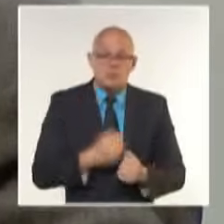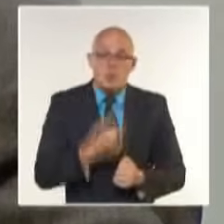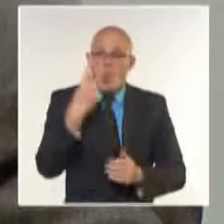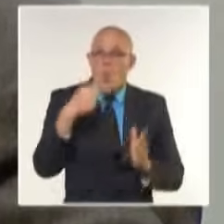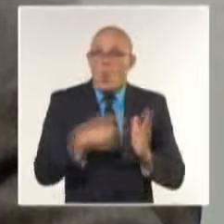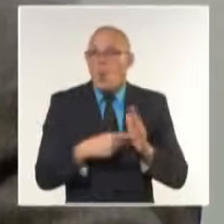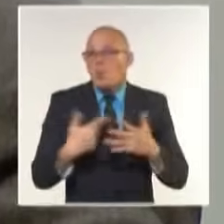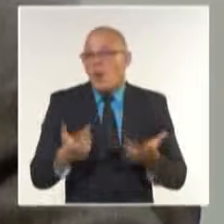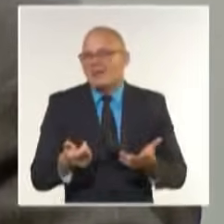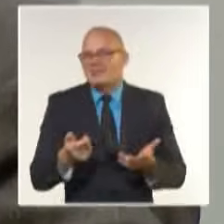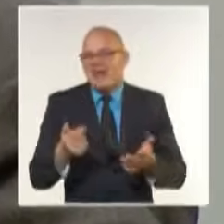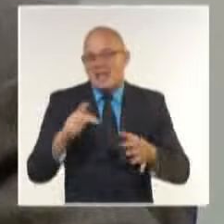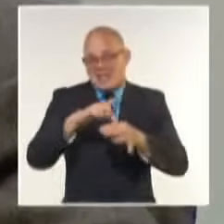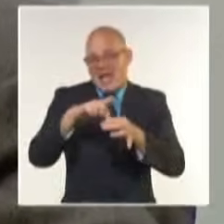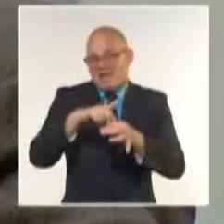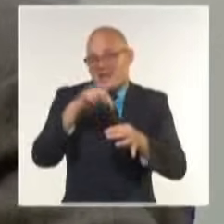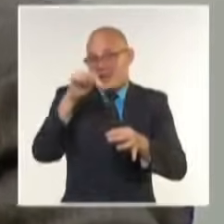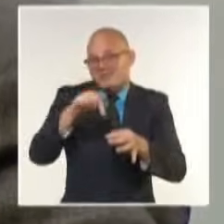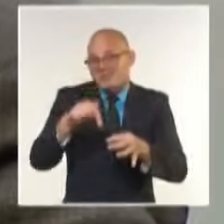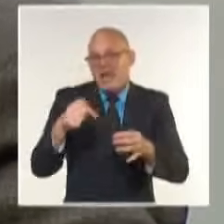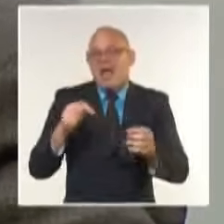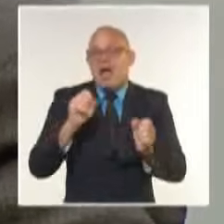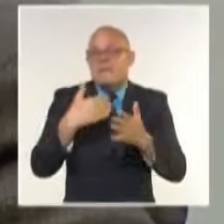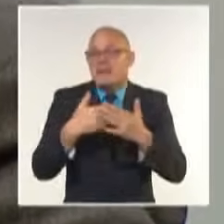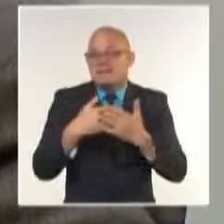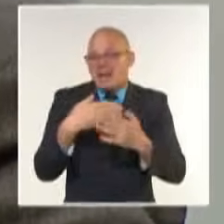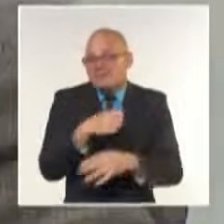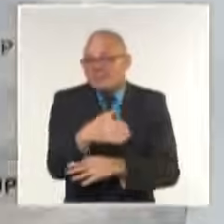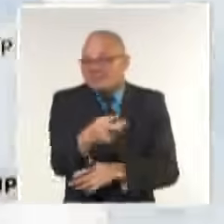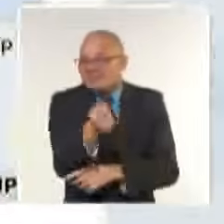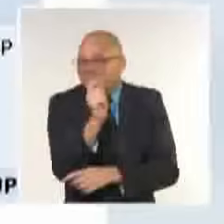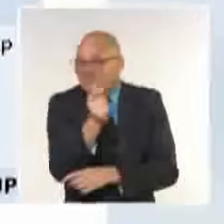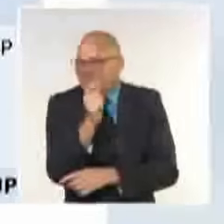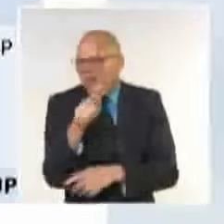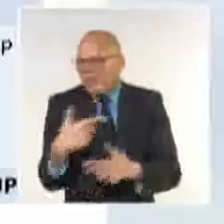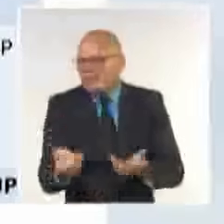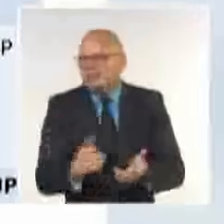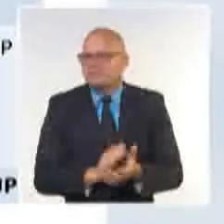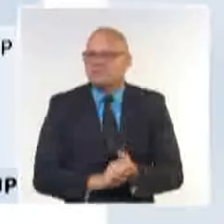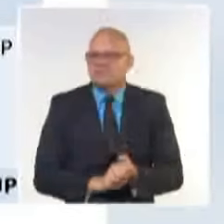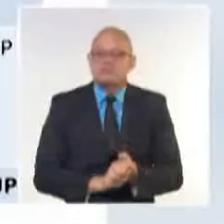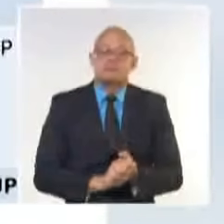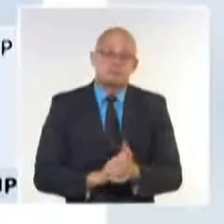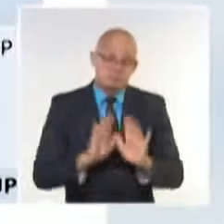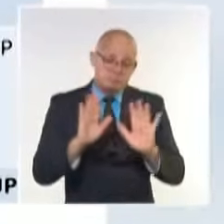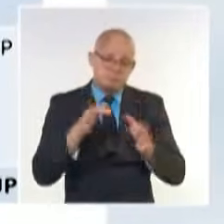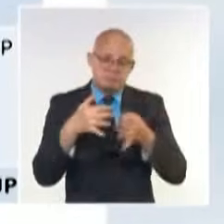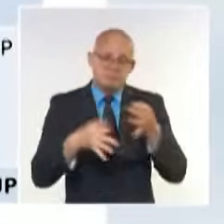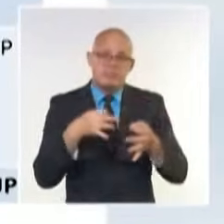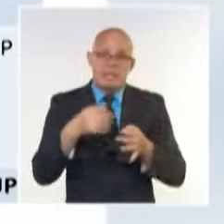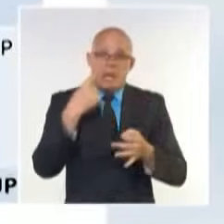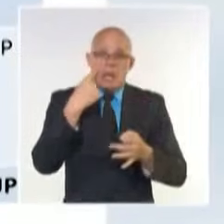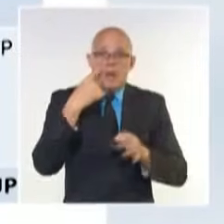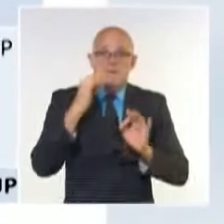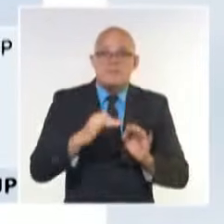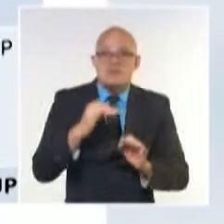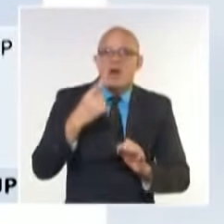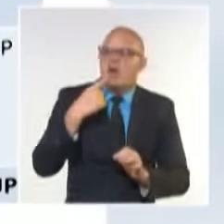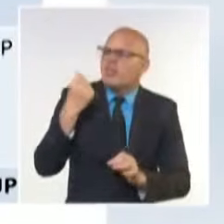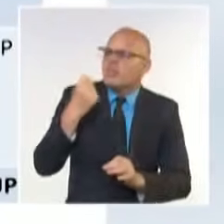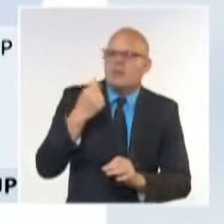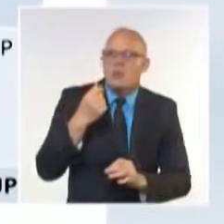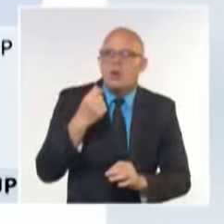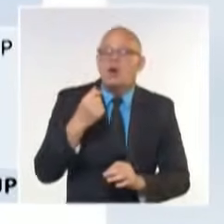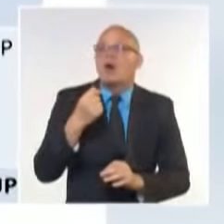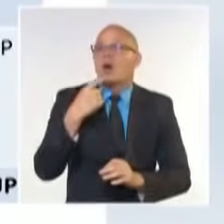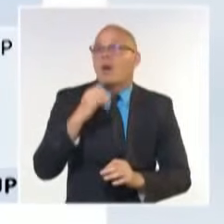de Pescaísla. De la isla. En el caso de Pescaísla, el comité de contratación, es decir, a partir de los dictamen, 6.665.000. a